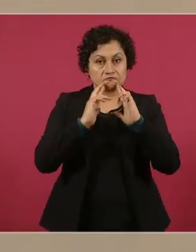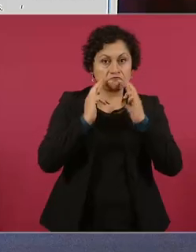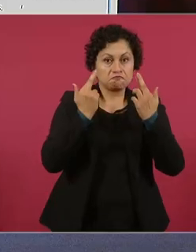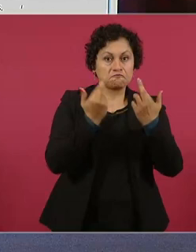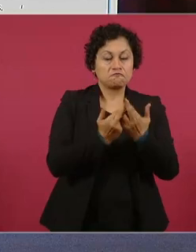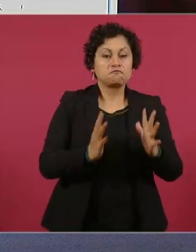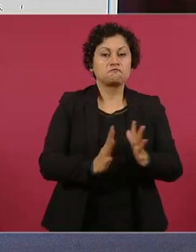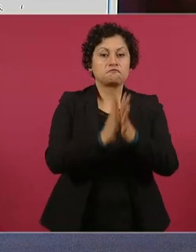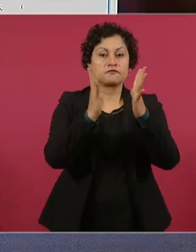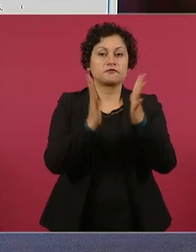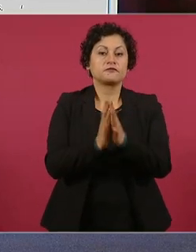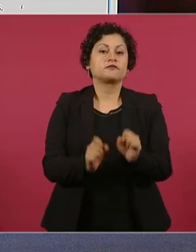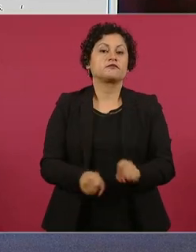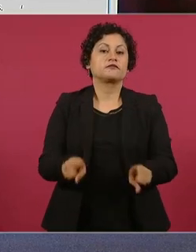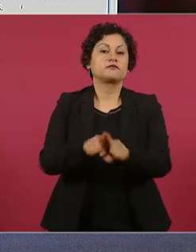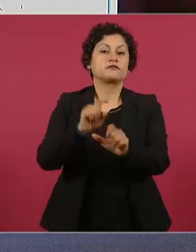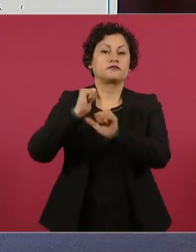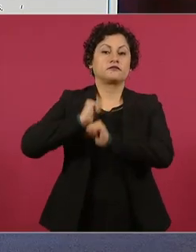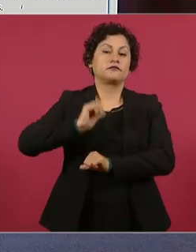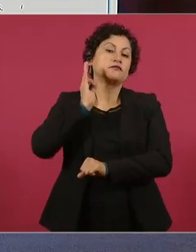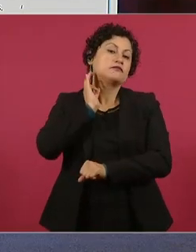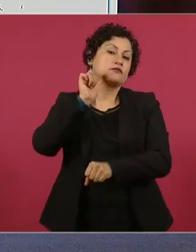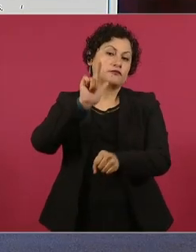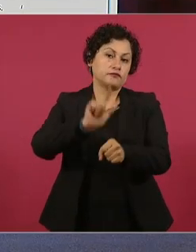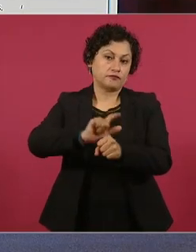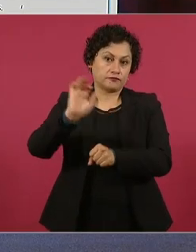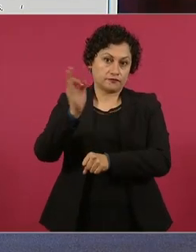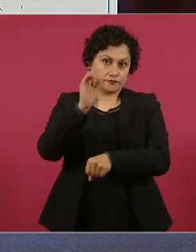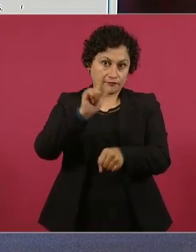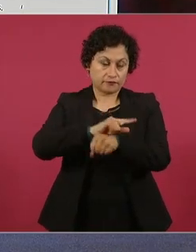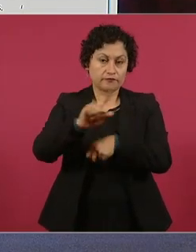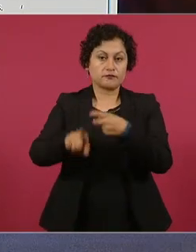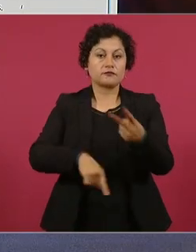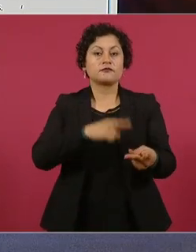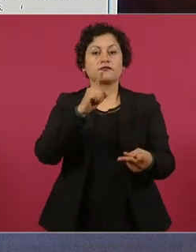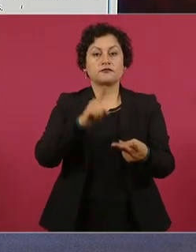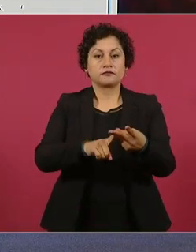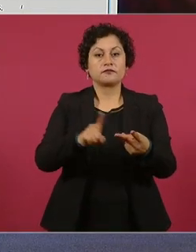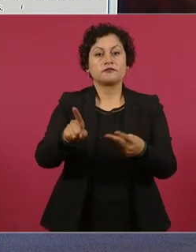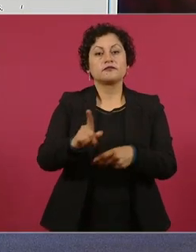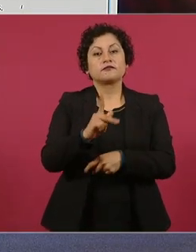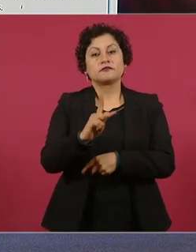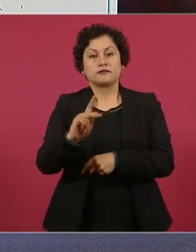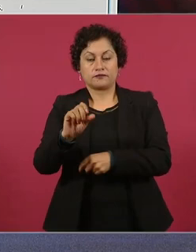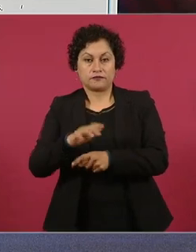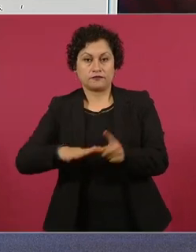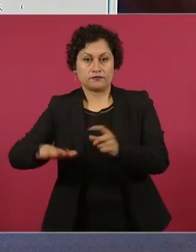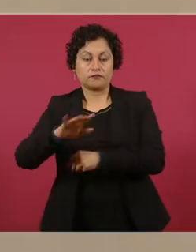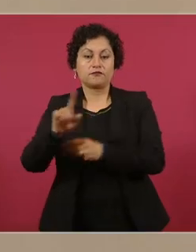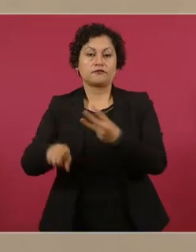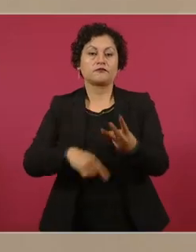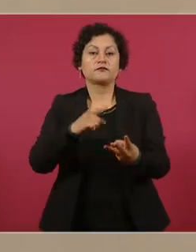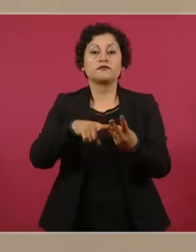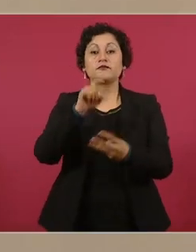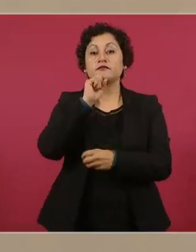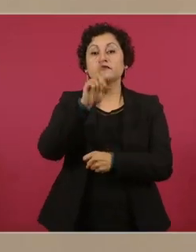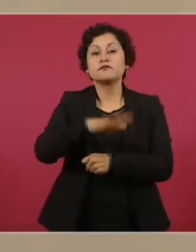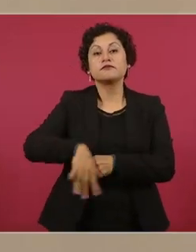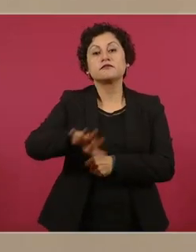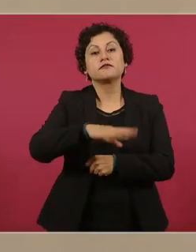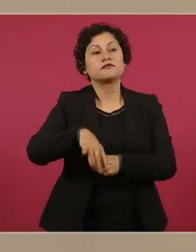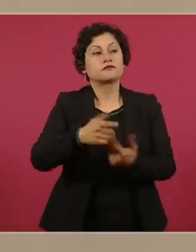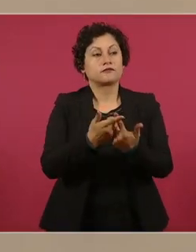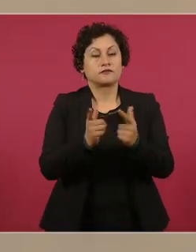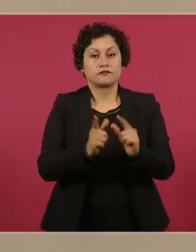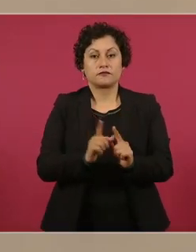participa la Fiscalía General de la República, la Secretaría de Seguridad y Protección Ciudadana, la Comisión Nacional de Búsqueda y los propios